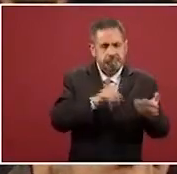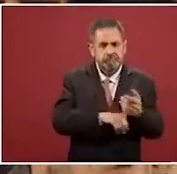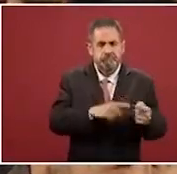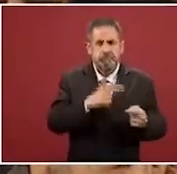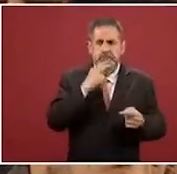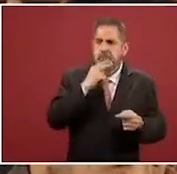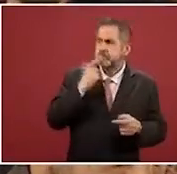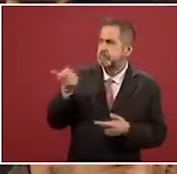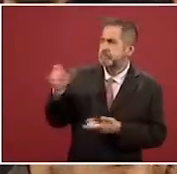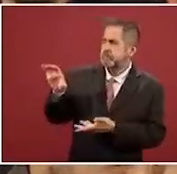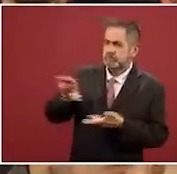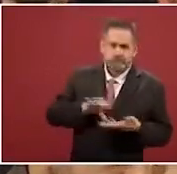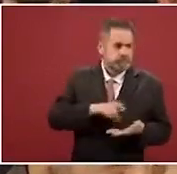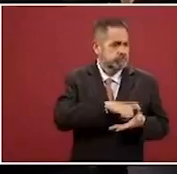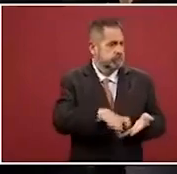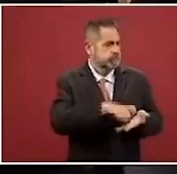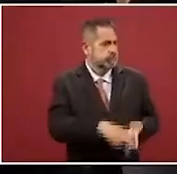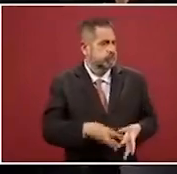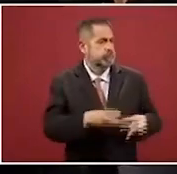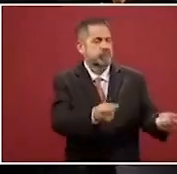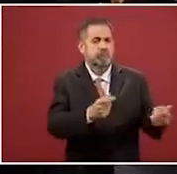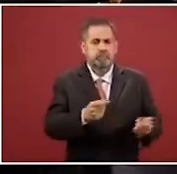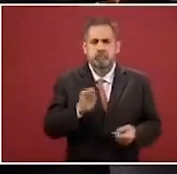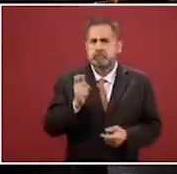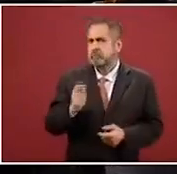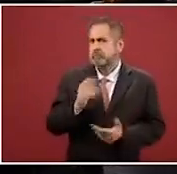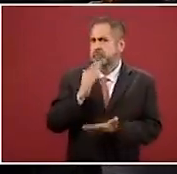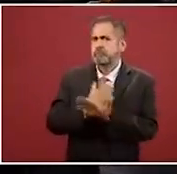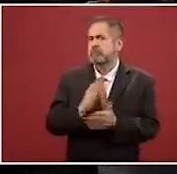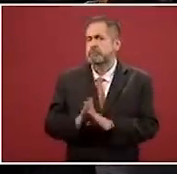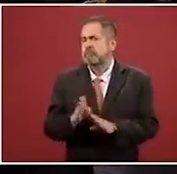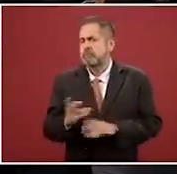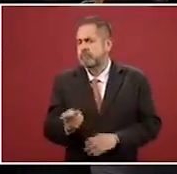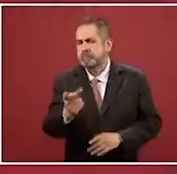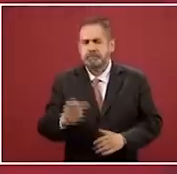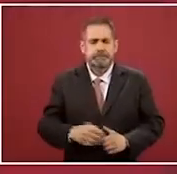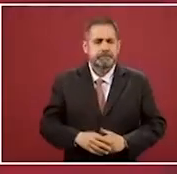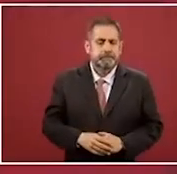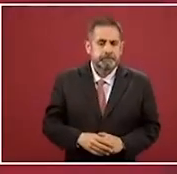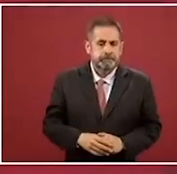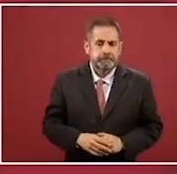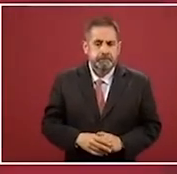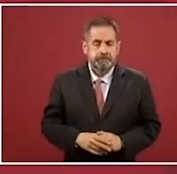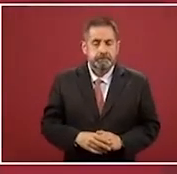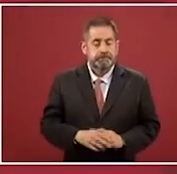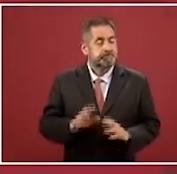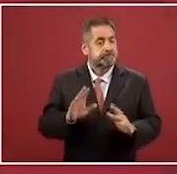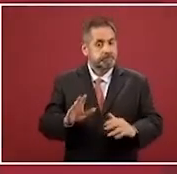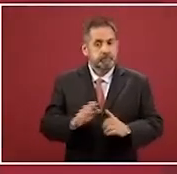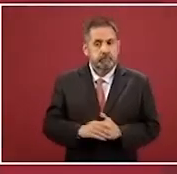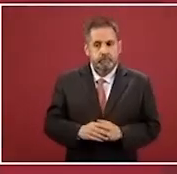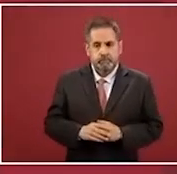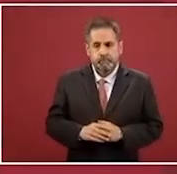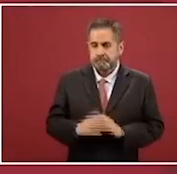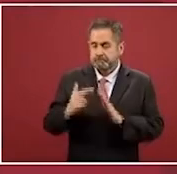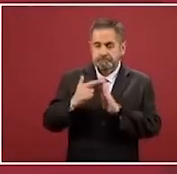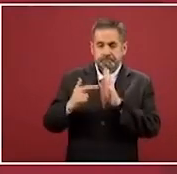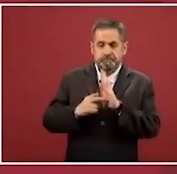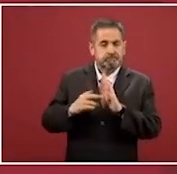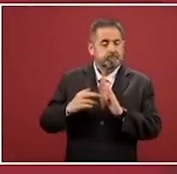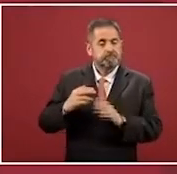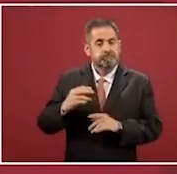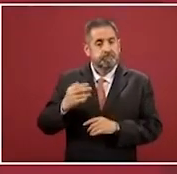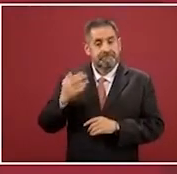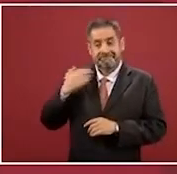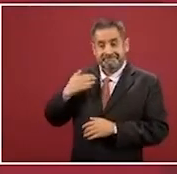utilizar recursos públicos para compras? Bueno, la medida que se tomó desde el